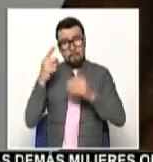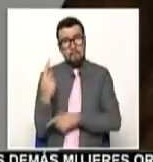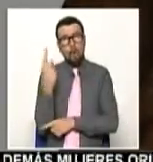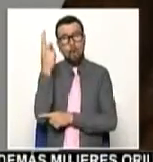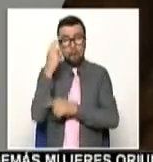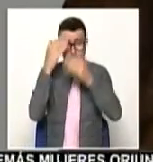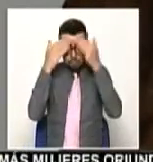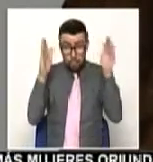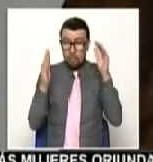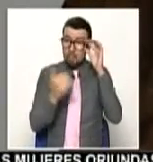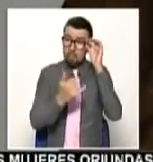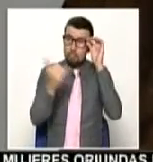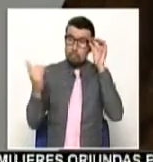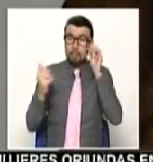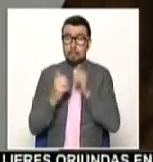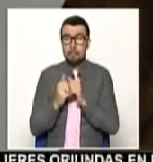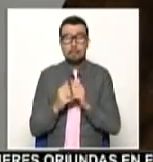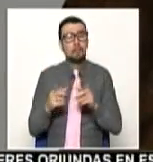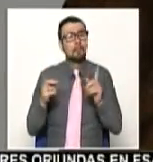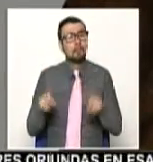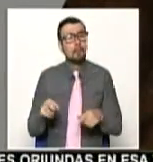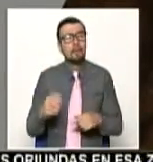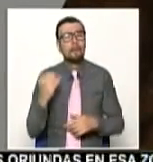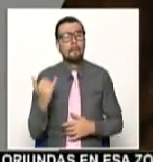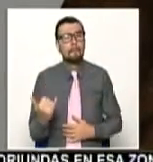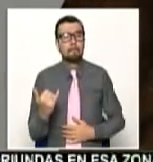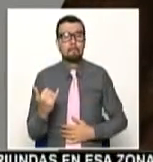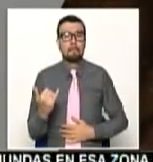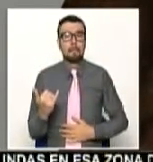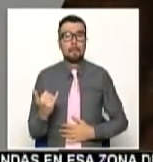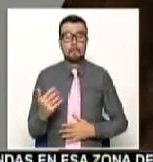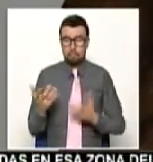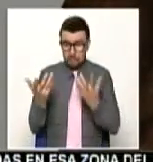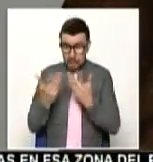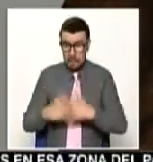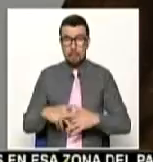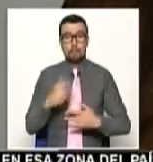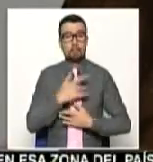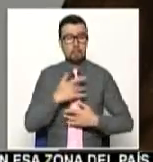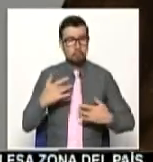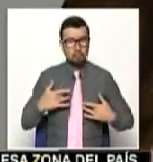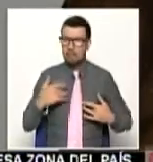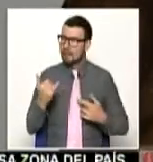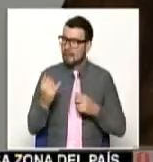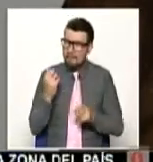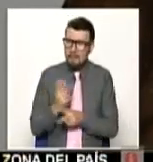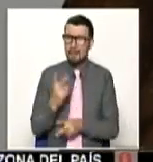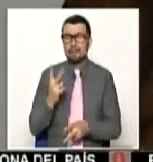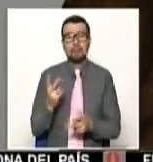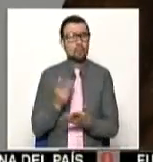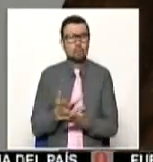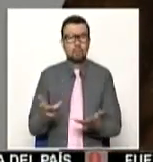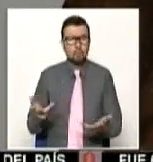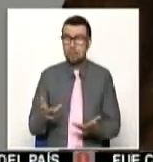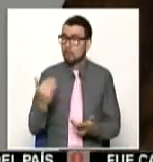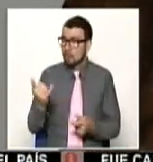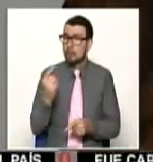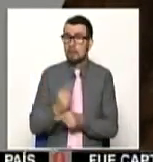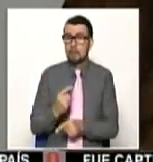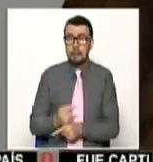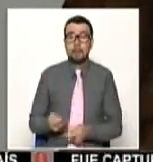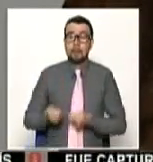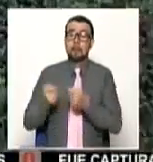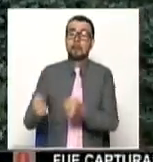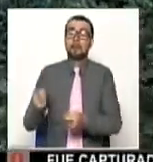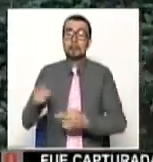Hablamos de los inconvenientes, de la ineficiencia de nuestro sistema de salud, del peligro, del riesgo que es enfermarse y caer en manos de una EPS o